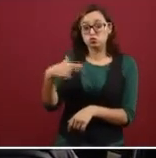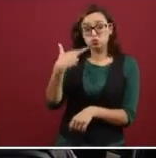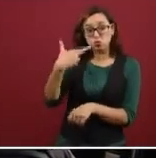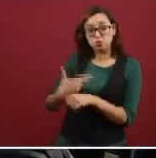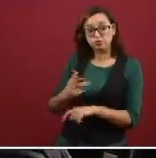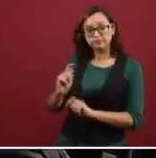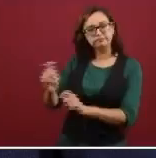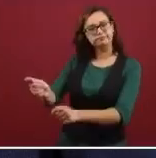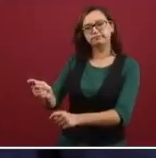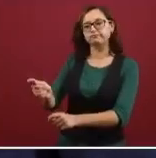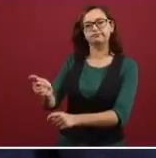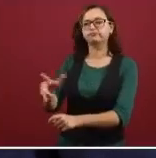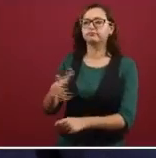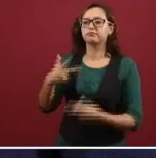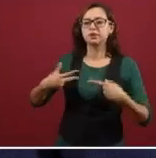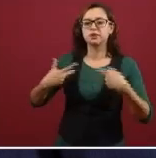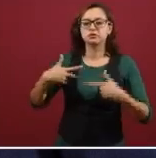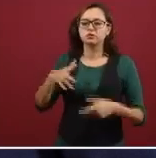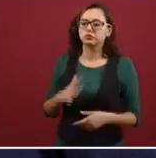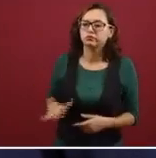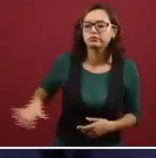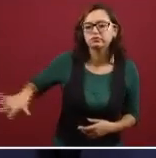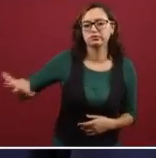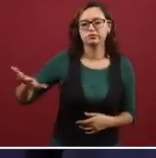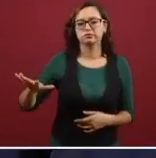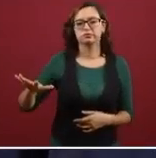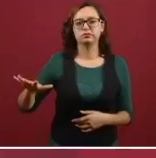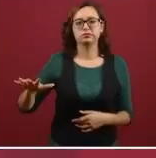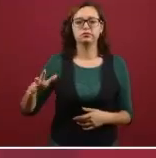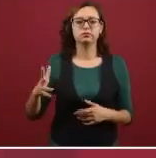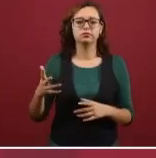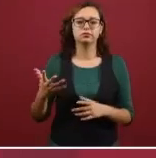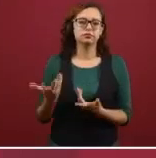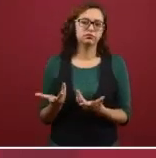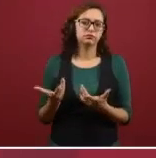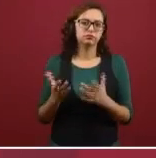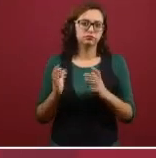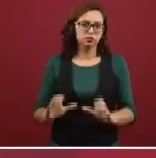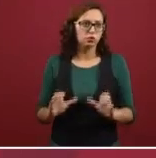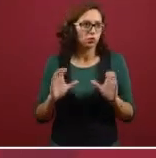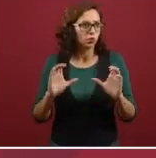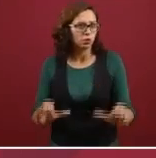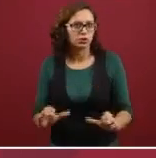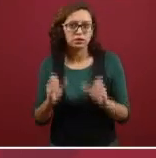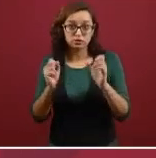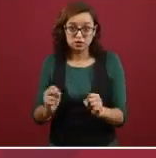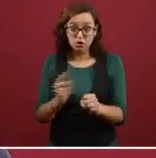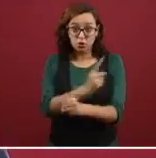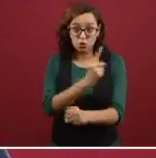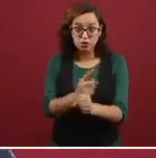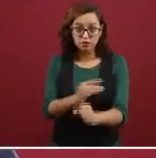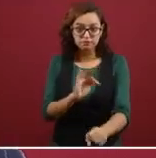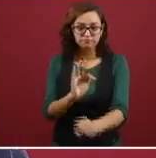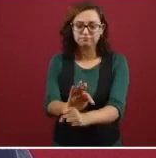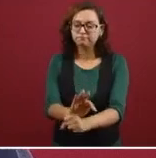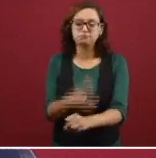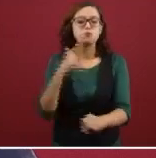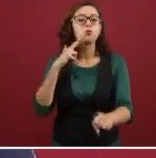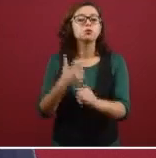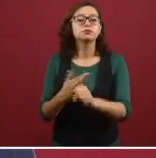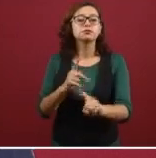corresponde a las personas el garantizar la seguridad pública. Es una responsabilidad del